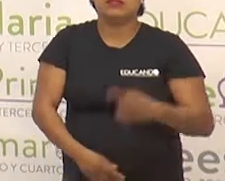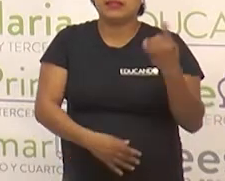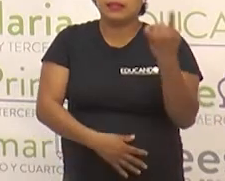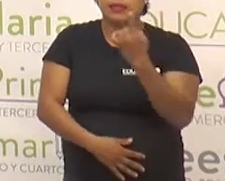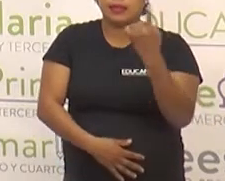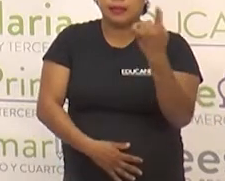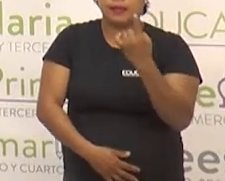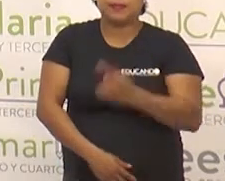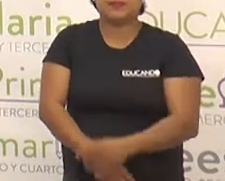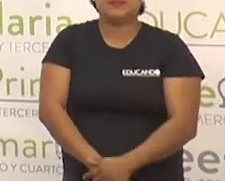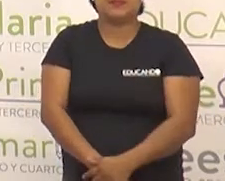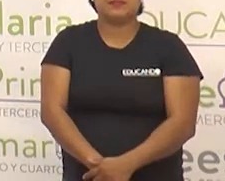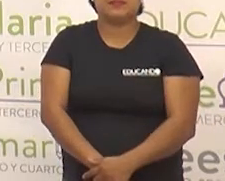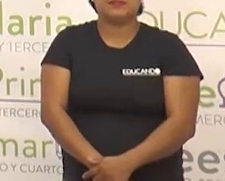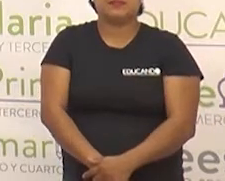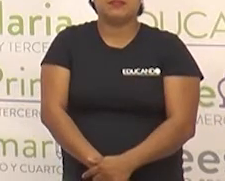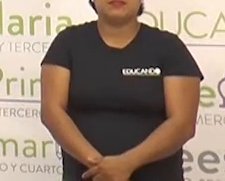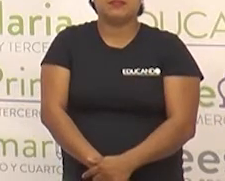que